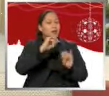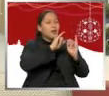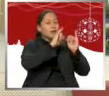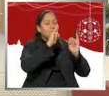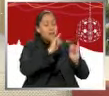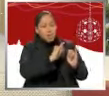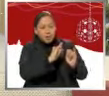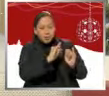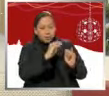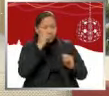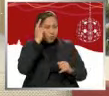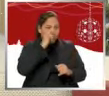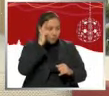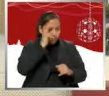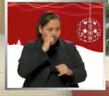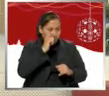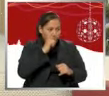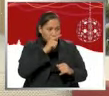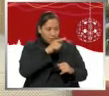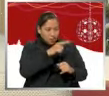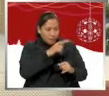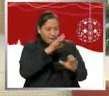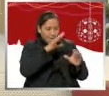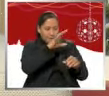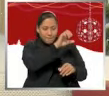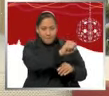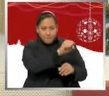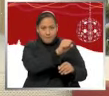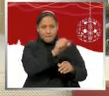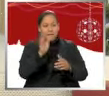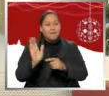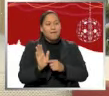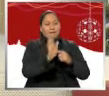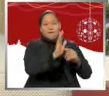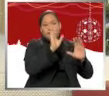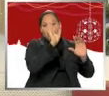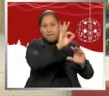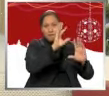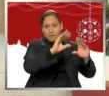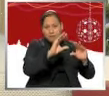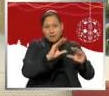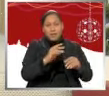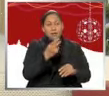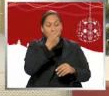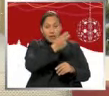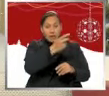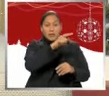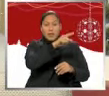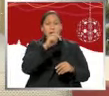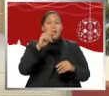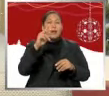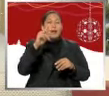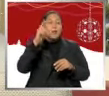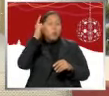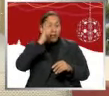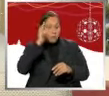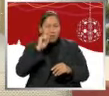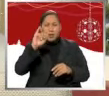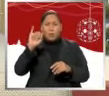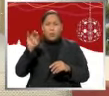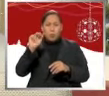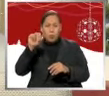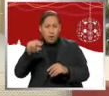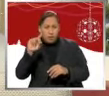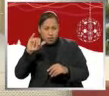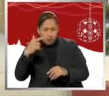a la Virgen de Guadalupe, pero no es la Virgen de Guadalupe. La que conocemos nosotros, de Juan Diego. No, a ver, la